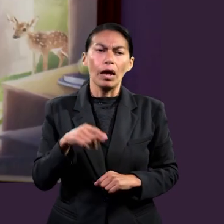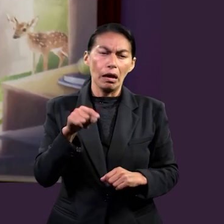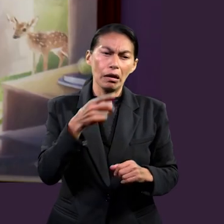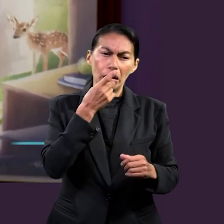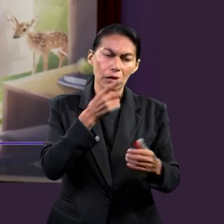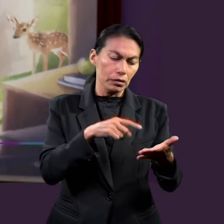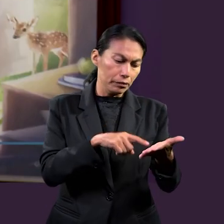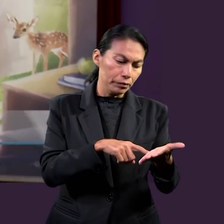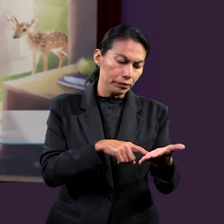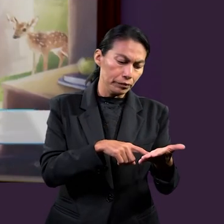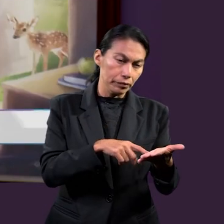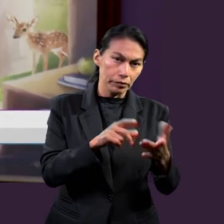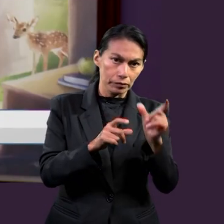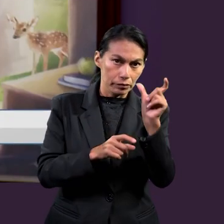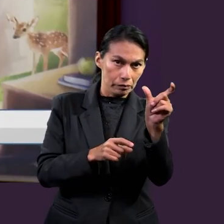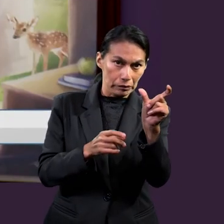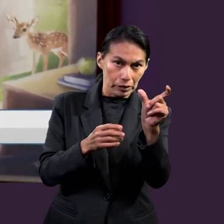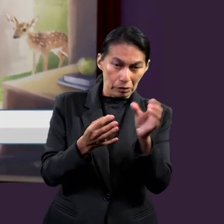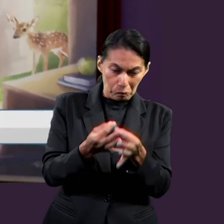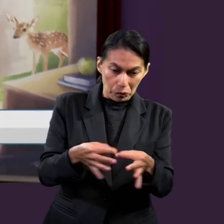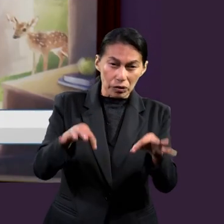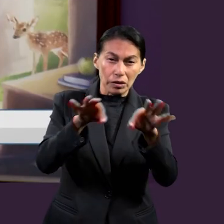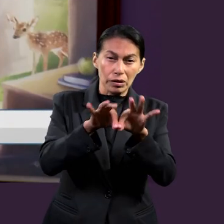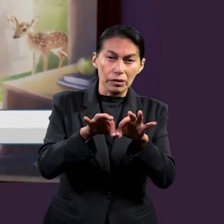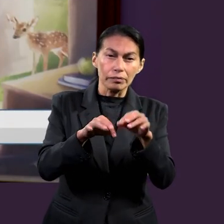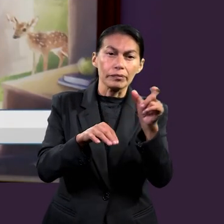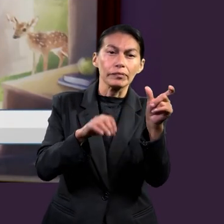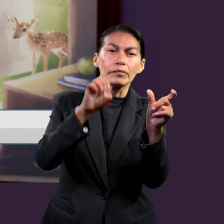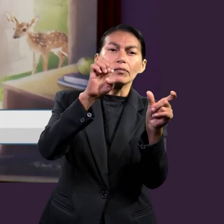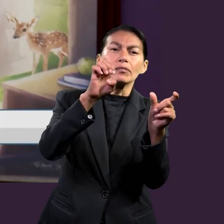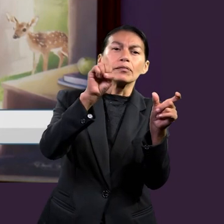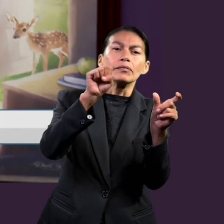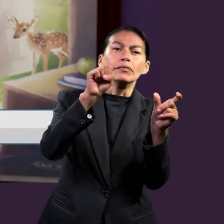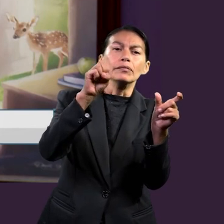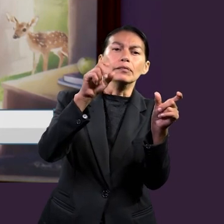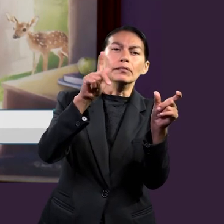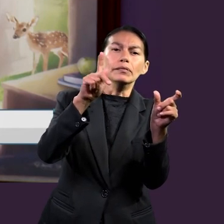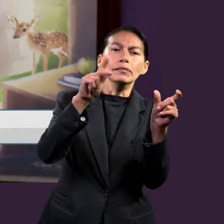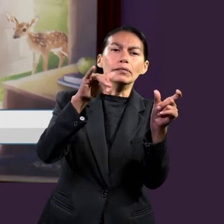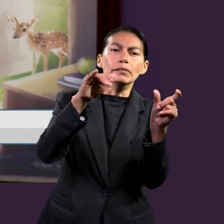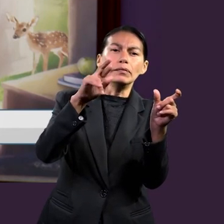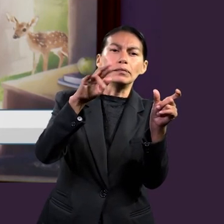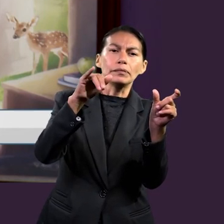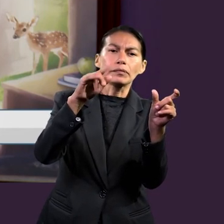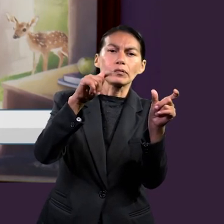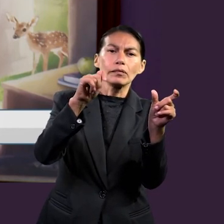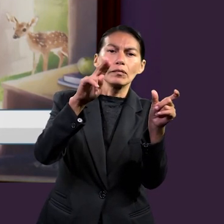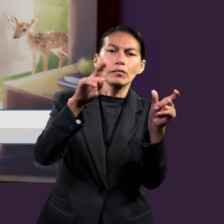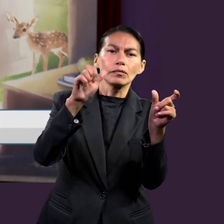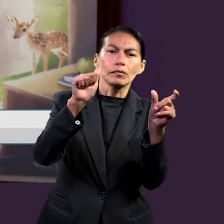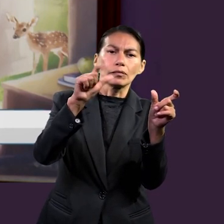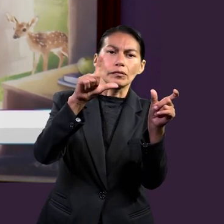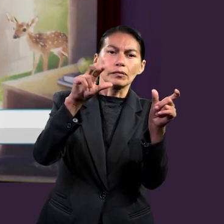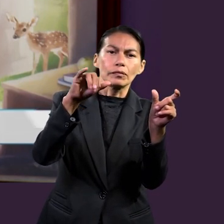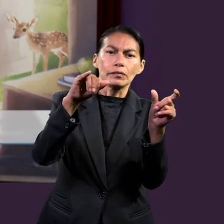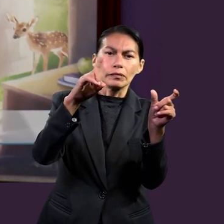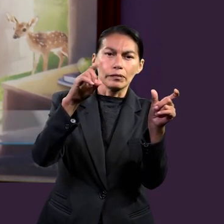aquí menciono una palabra que para mí es importante, que es una espiritualidad insensibilizada. Y siento que eso también,